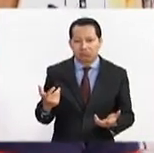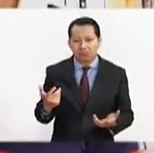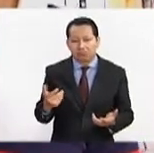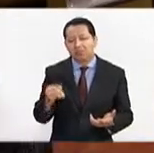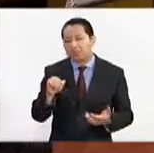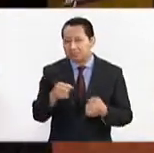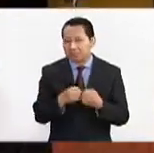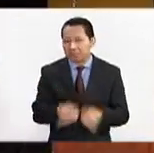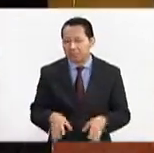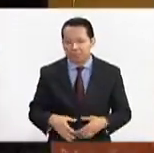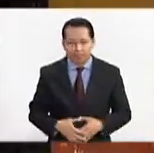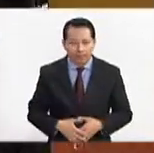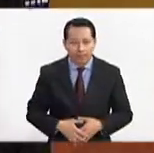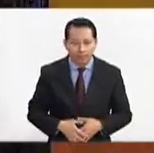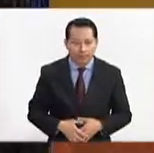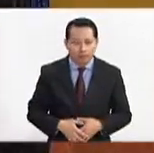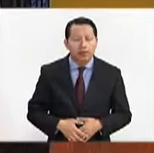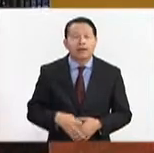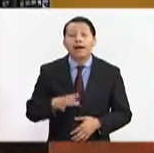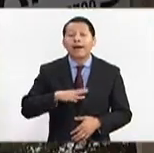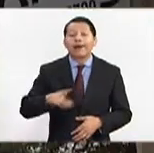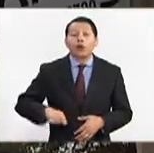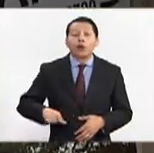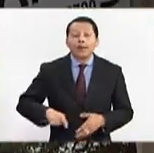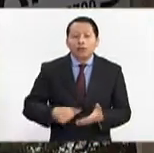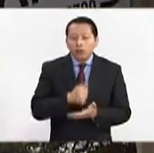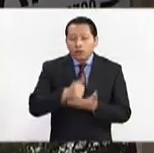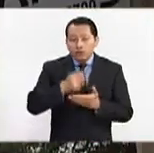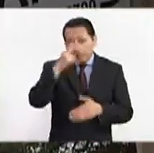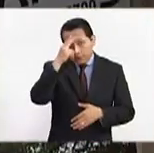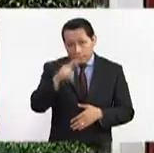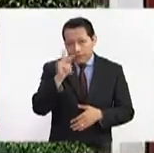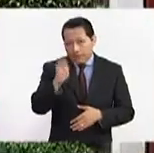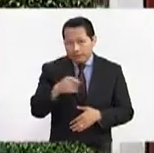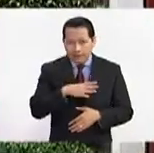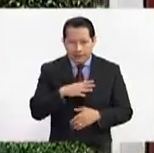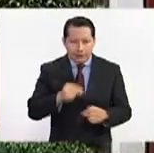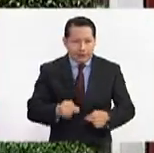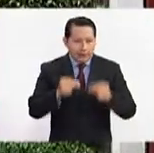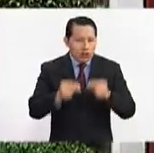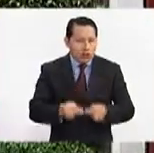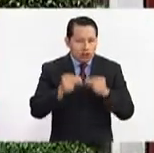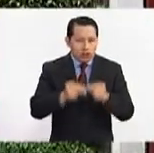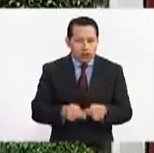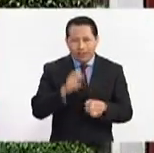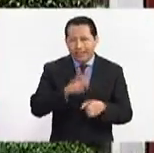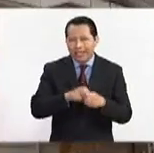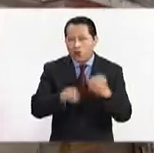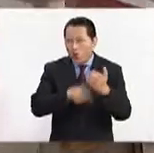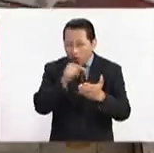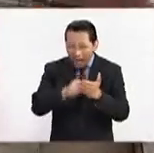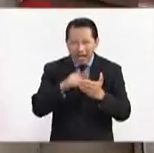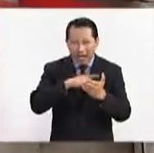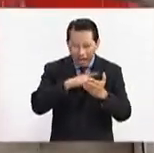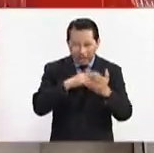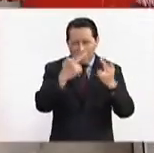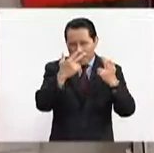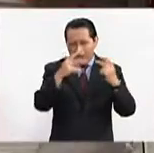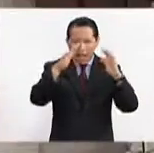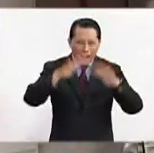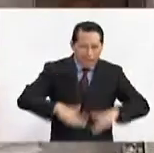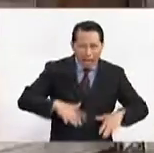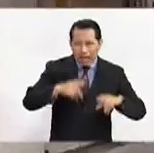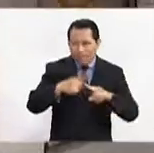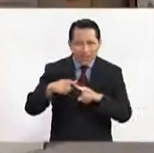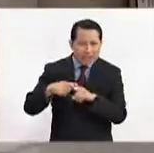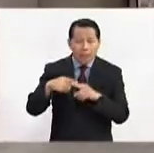pérdida económica. De acuerdo a cifras del propio gobierno capitalino, se calcula que los negocios ubicados en las zonas afectadas por el sismo registran